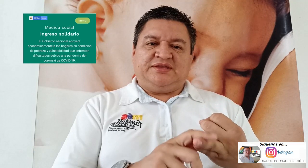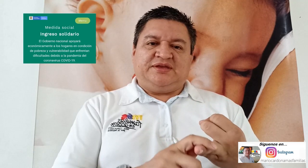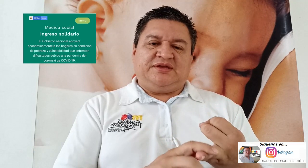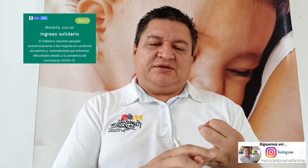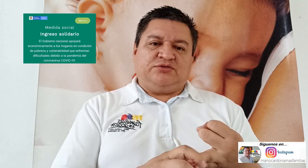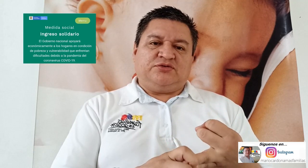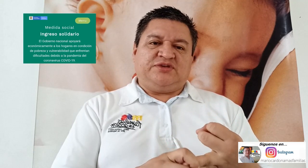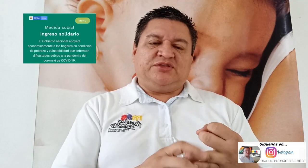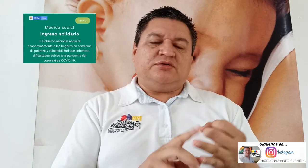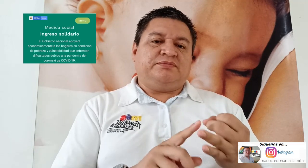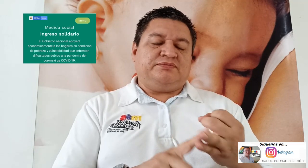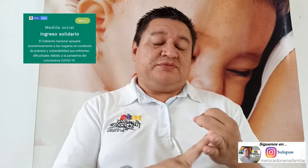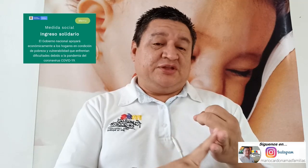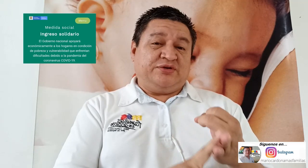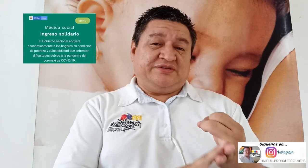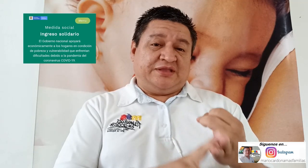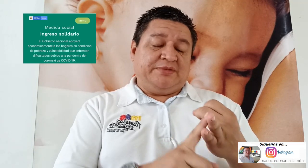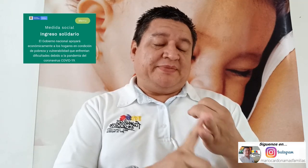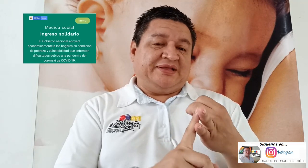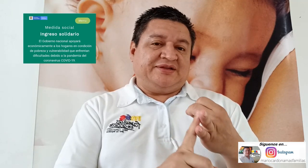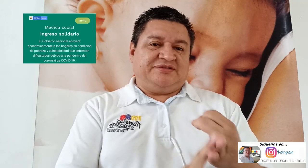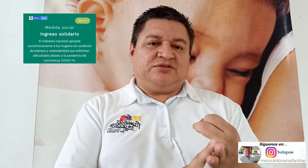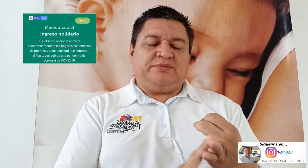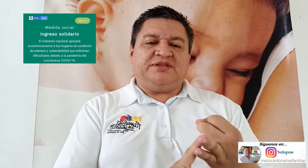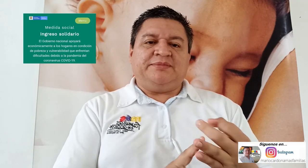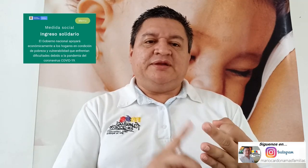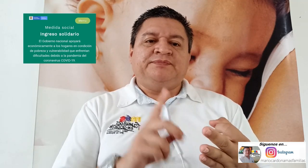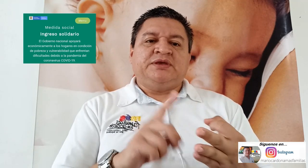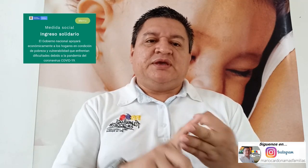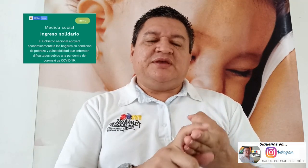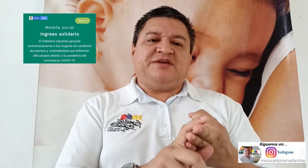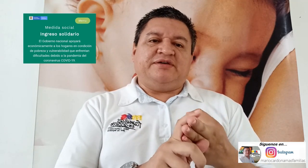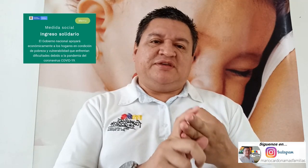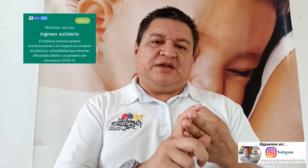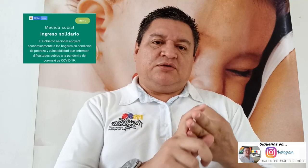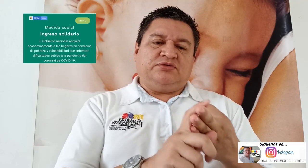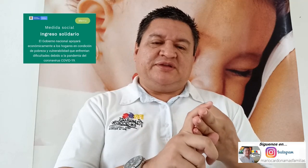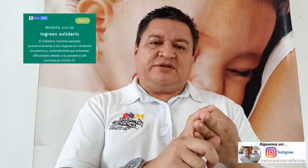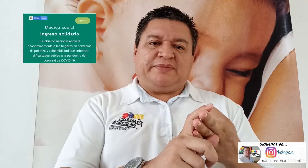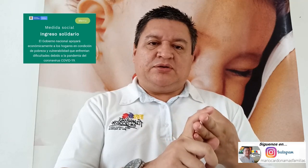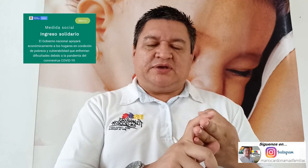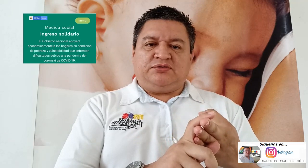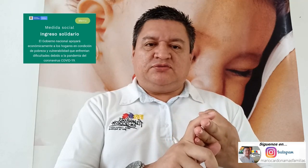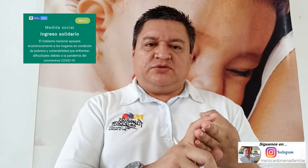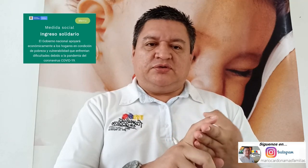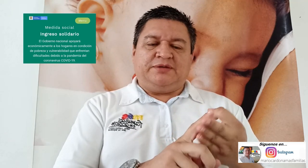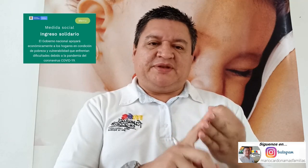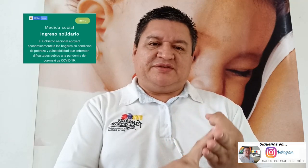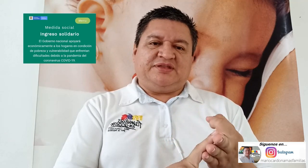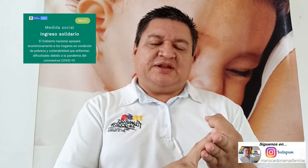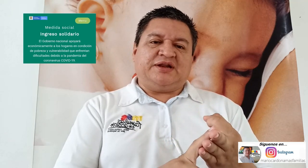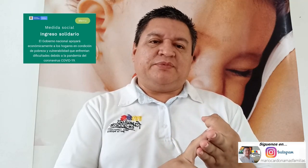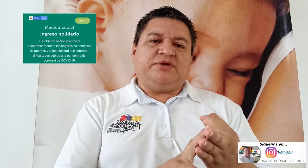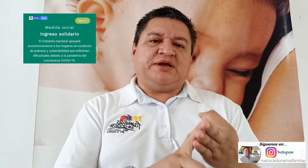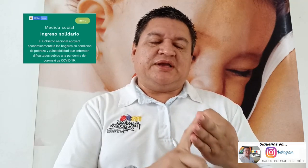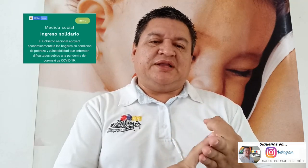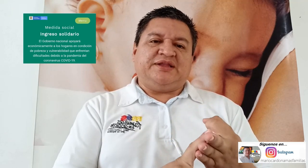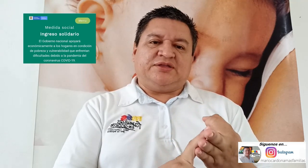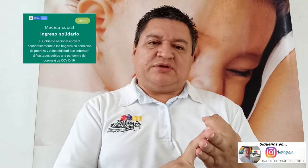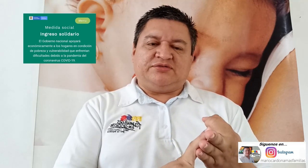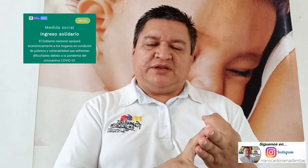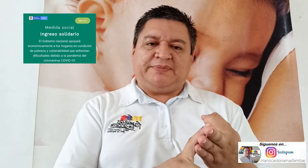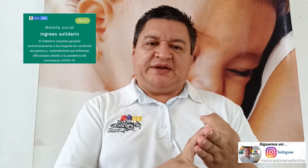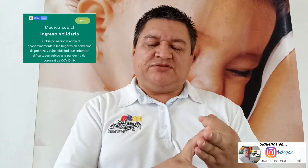20 días de otros 160 mil para 320 mil y se avecina un tercer pago que anunció el presidente de la República